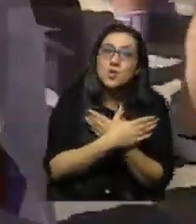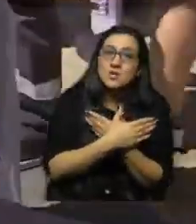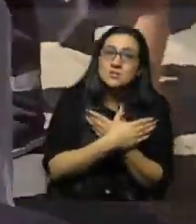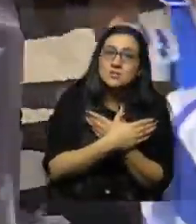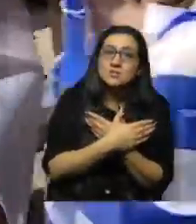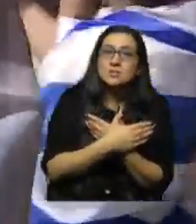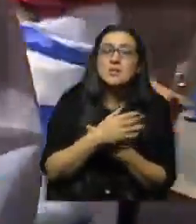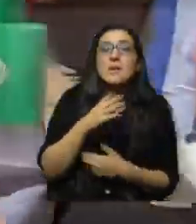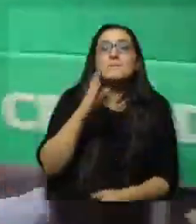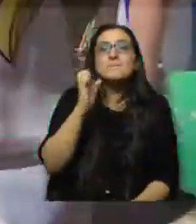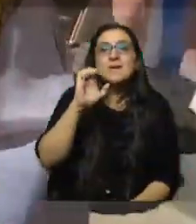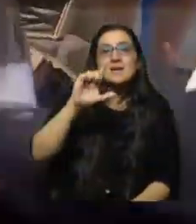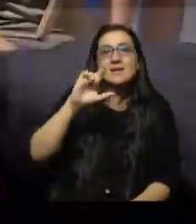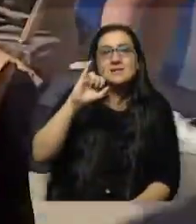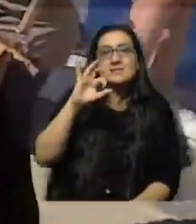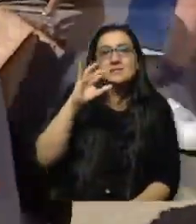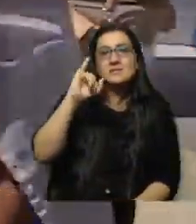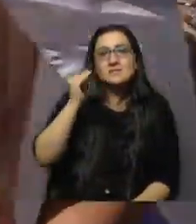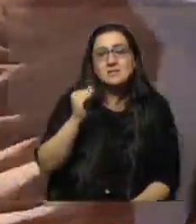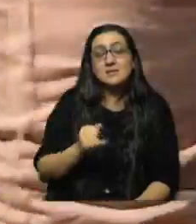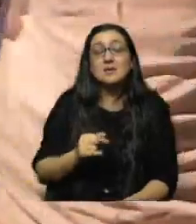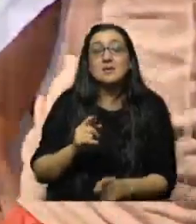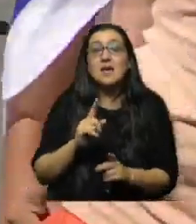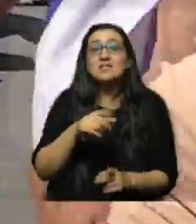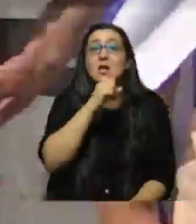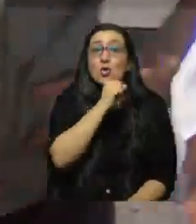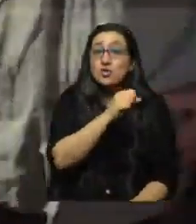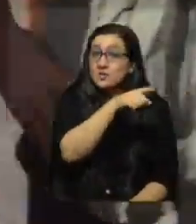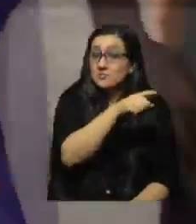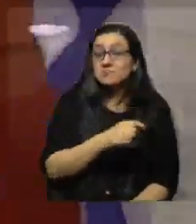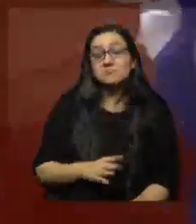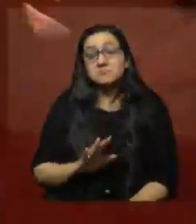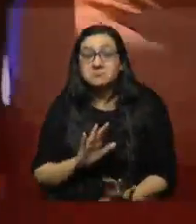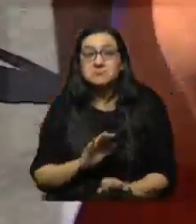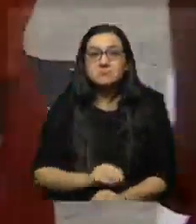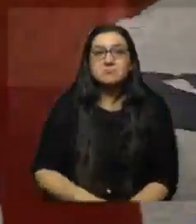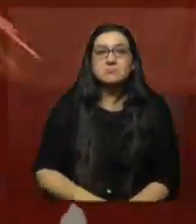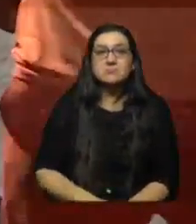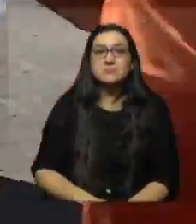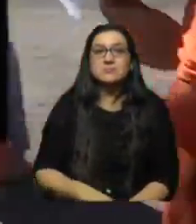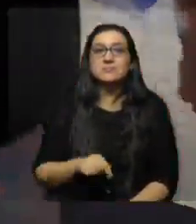Gol de Núñez y Pelistri. Muy bien, Núñez y Pelistri por allá, Godín. Es lo que dice la gente. A ver, por acá